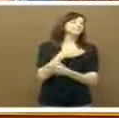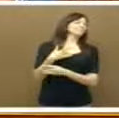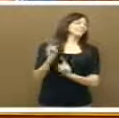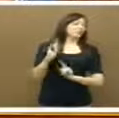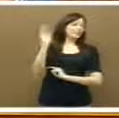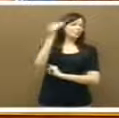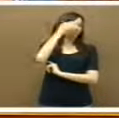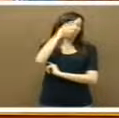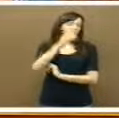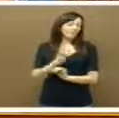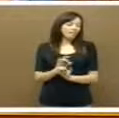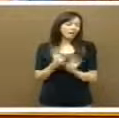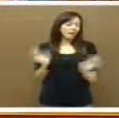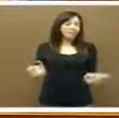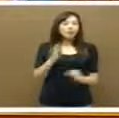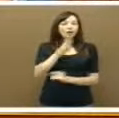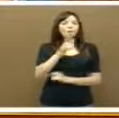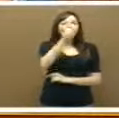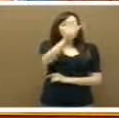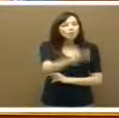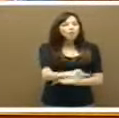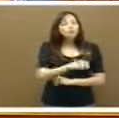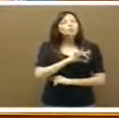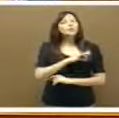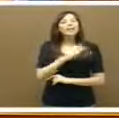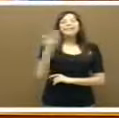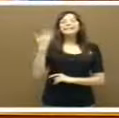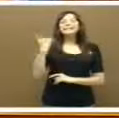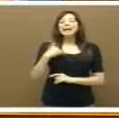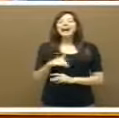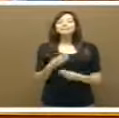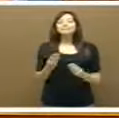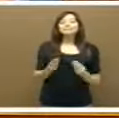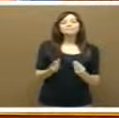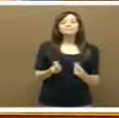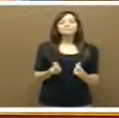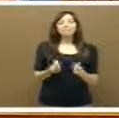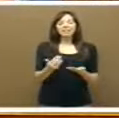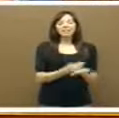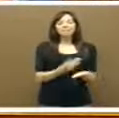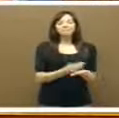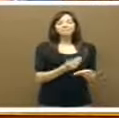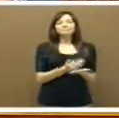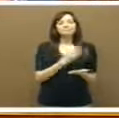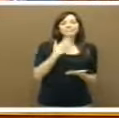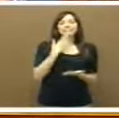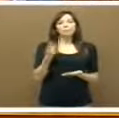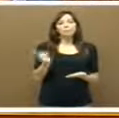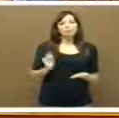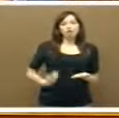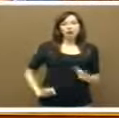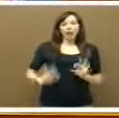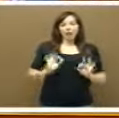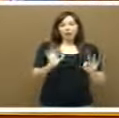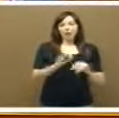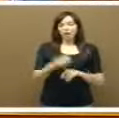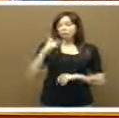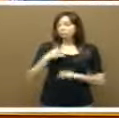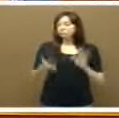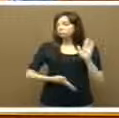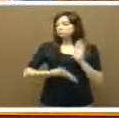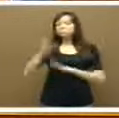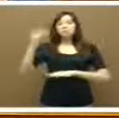Claro, porque usted está profesionalizando sus ingresos y yo me voy de aquí